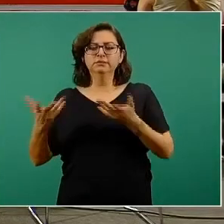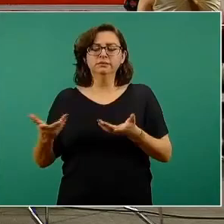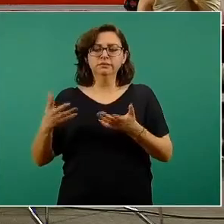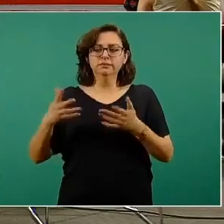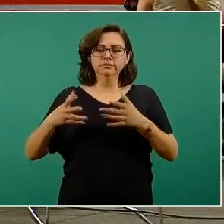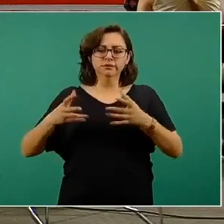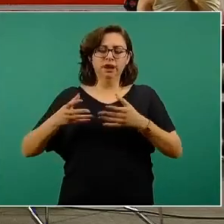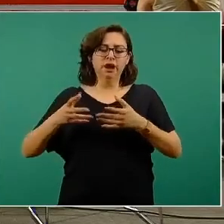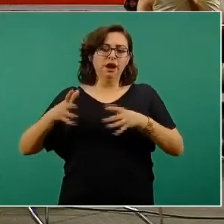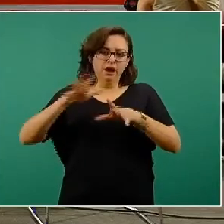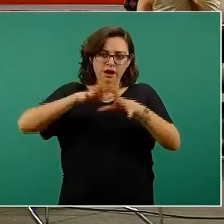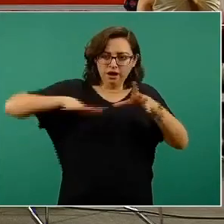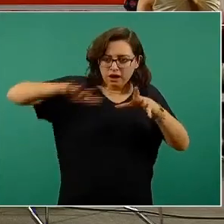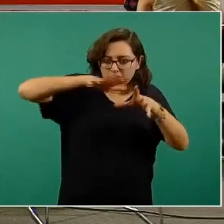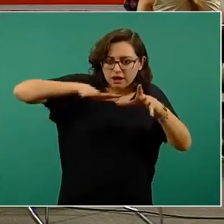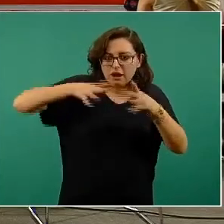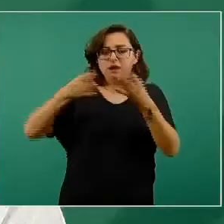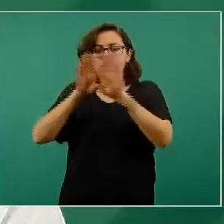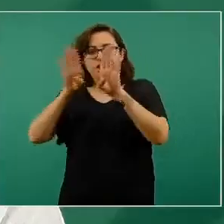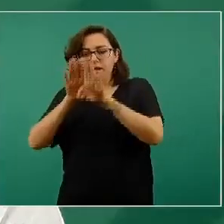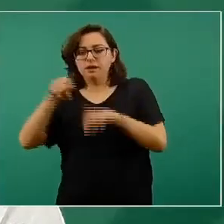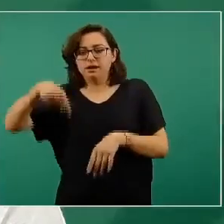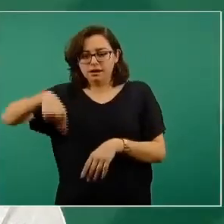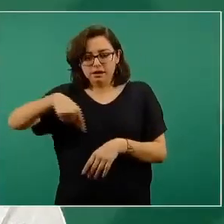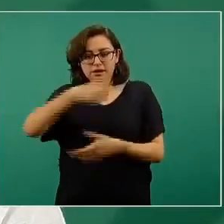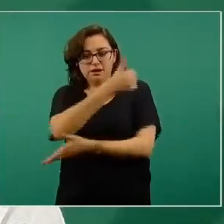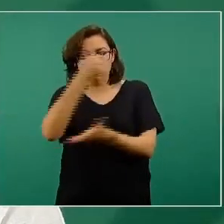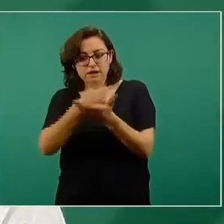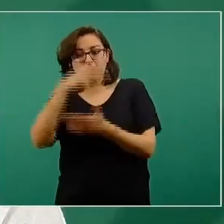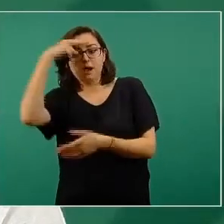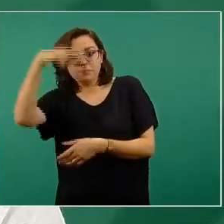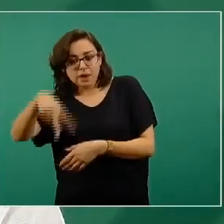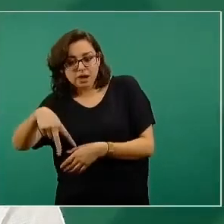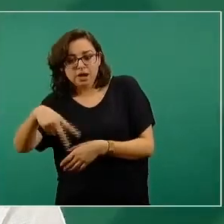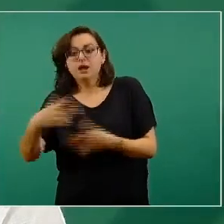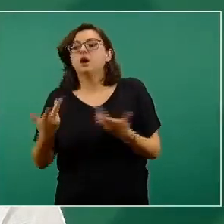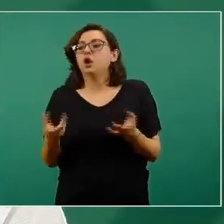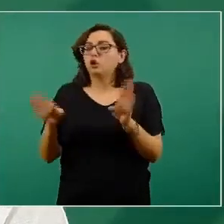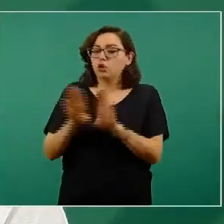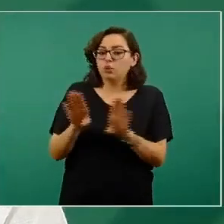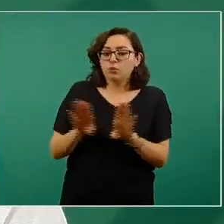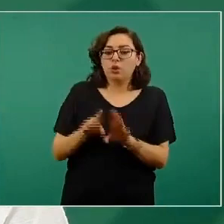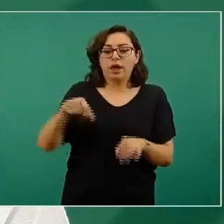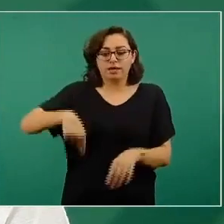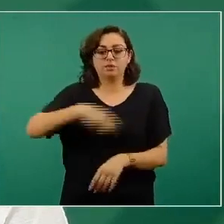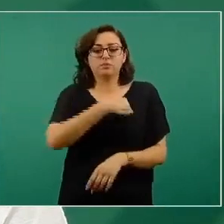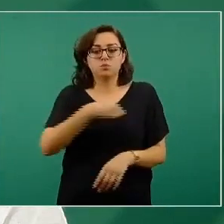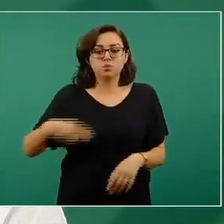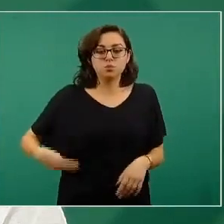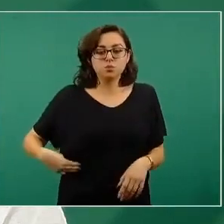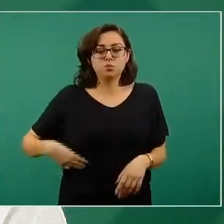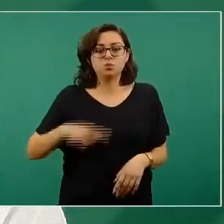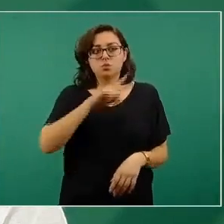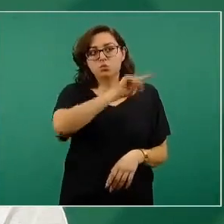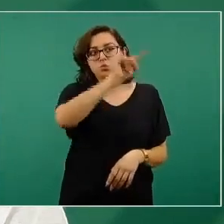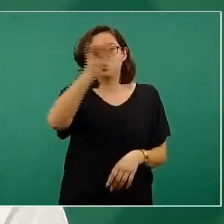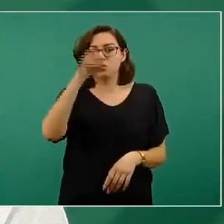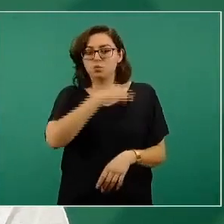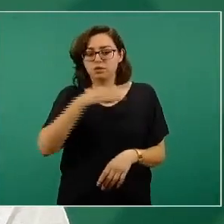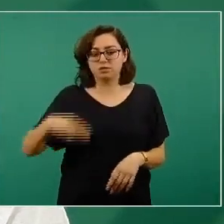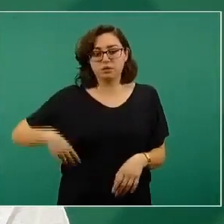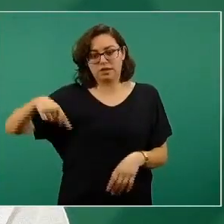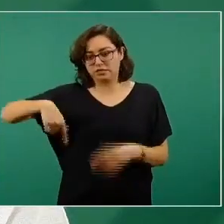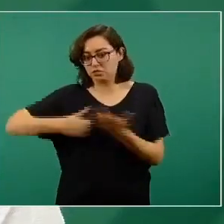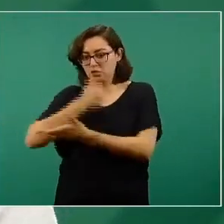territorial, excepto en la Ciudad de México, donde cada jurisdicción es un municipio. En el resto de las